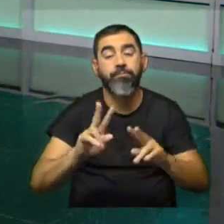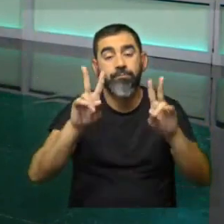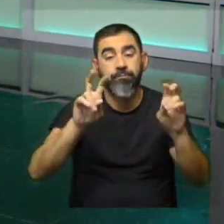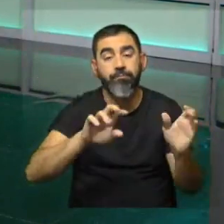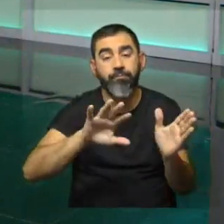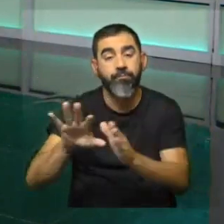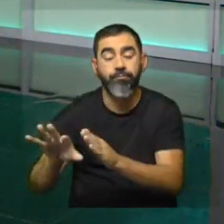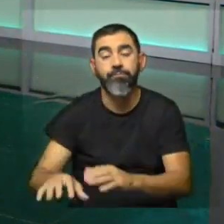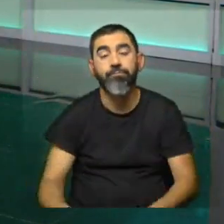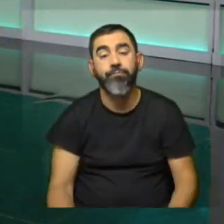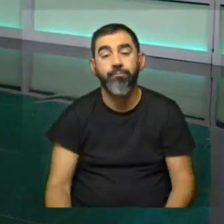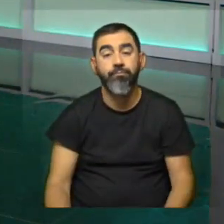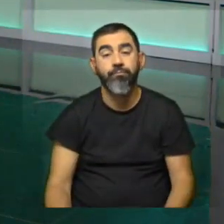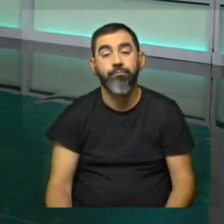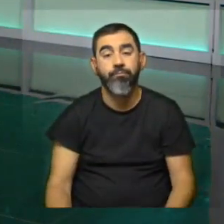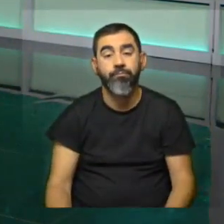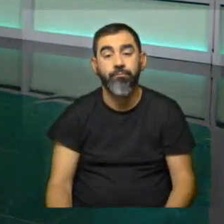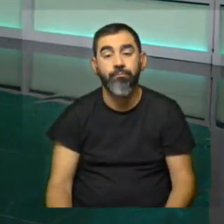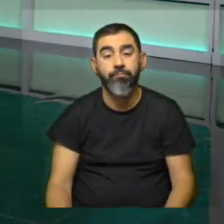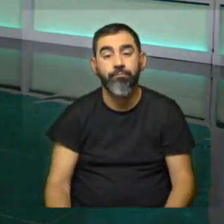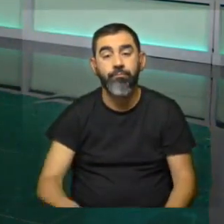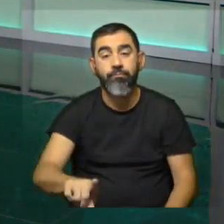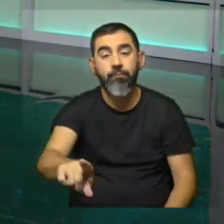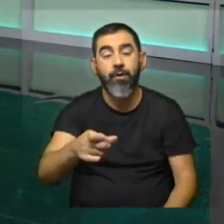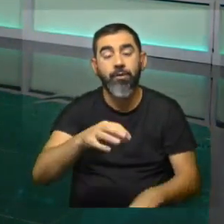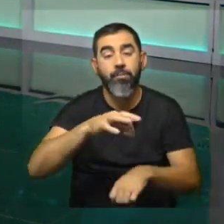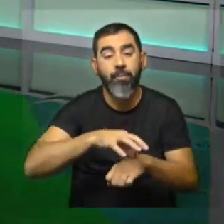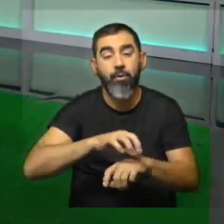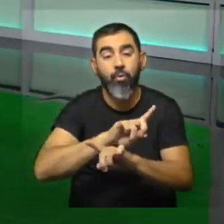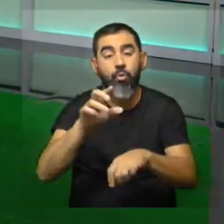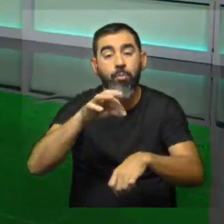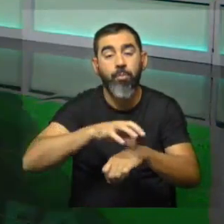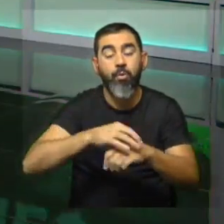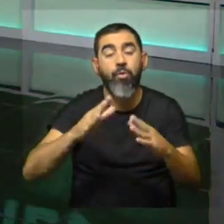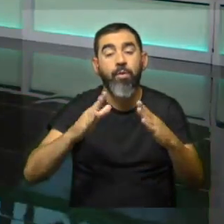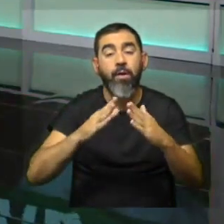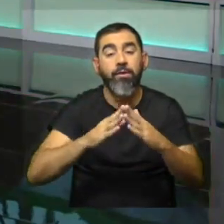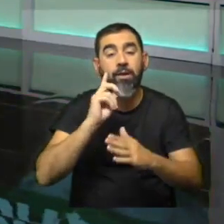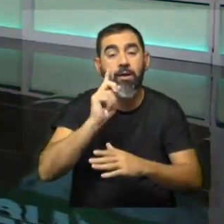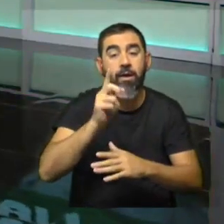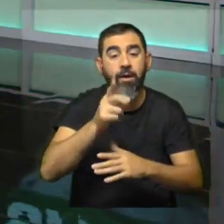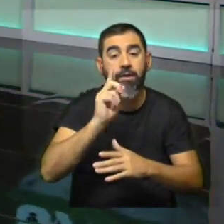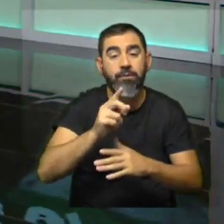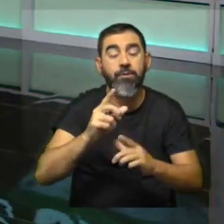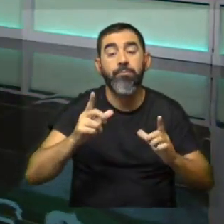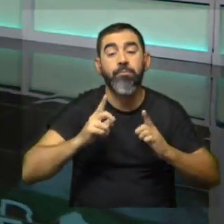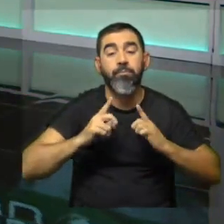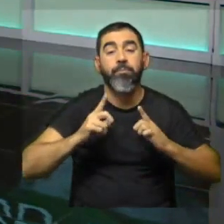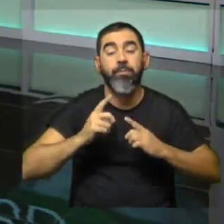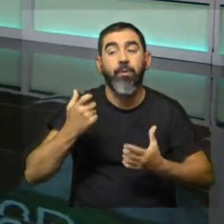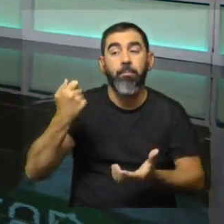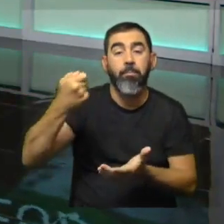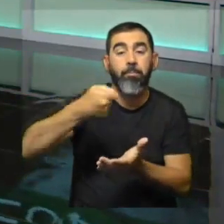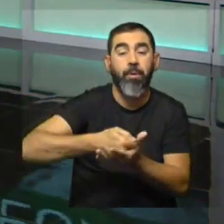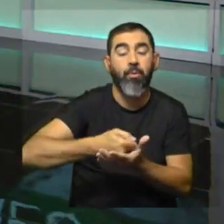seguimos con otras informaciones. Les contamos que ex personal médico y no médico de Casa de Galicia sigue esperando el pago de